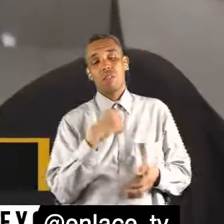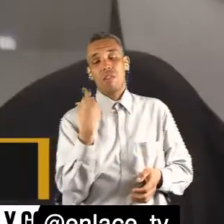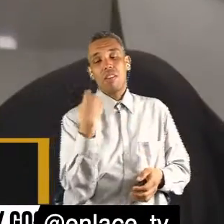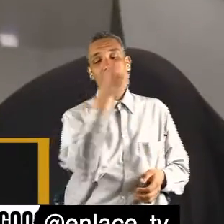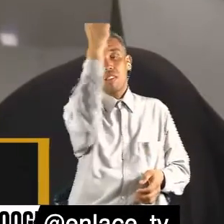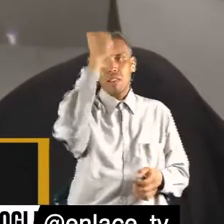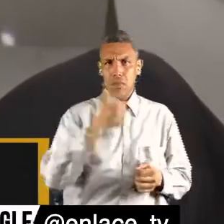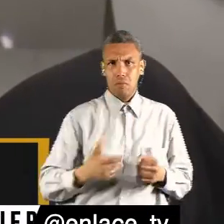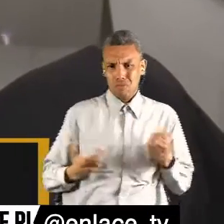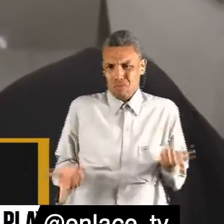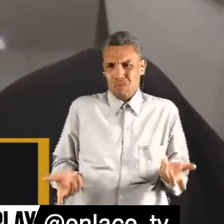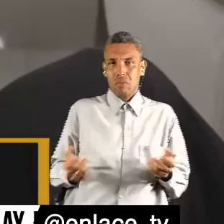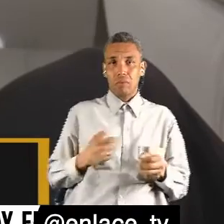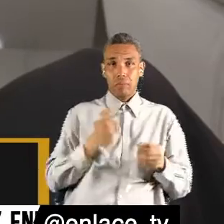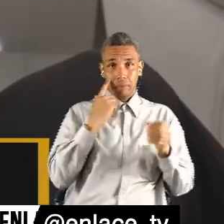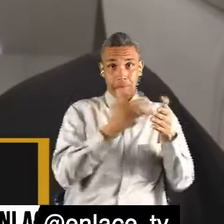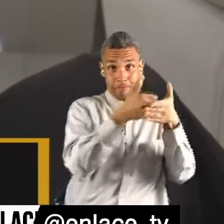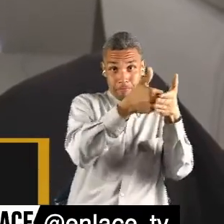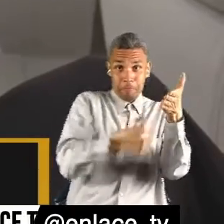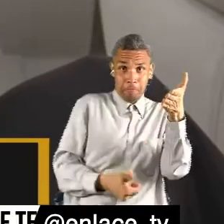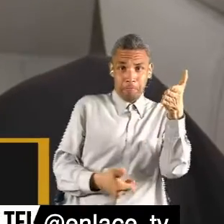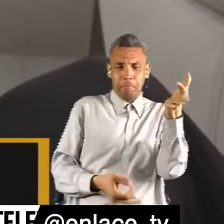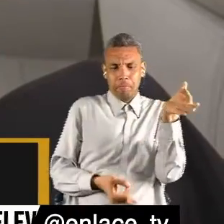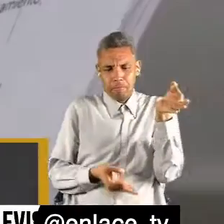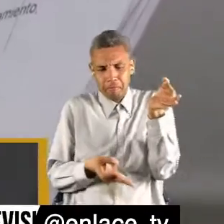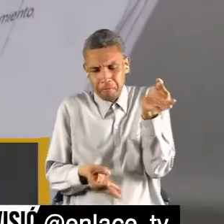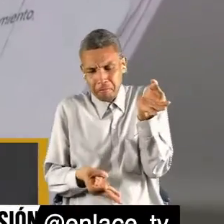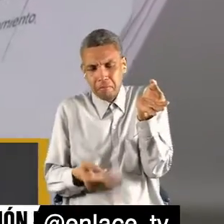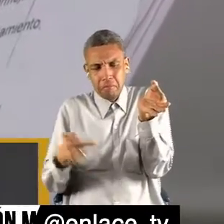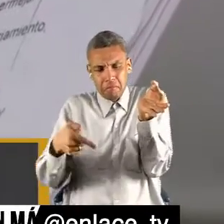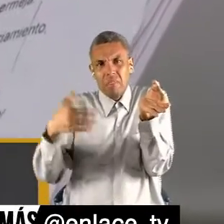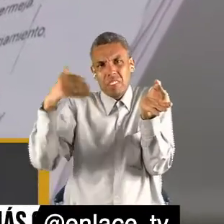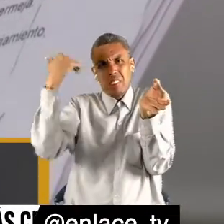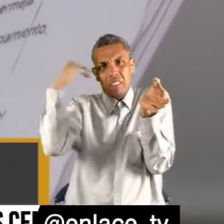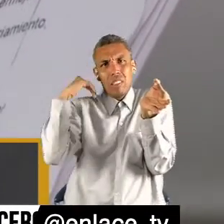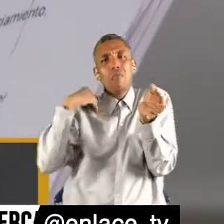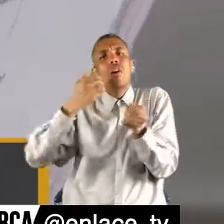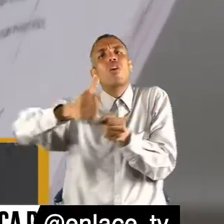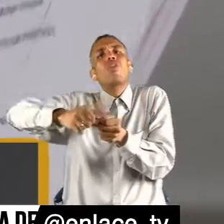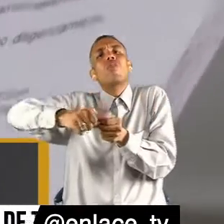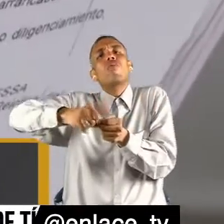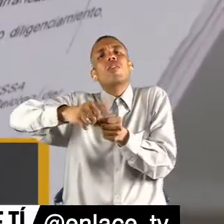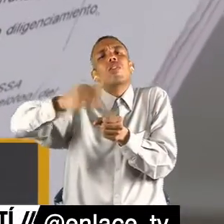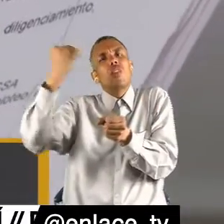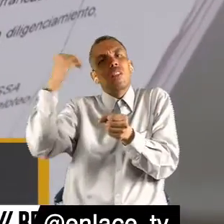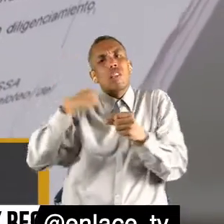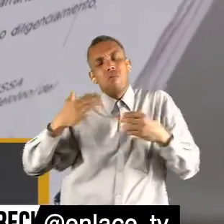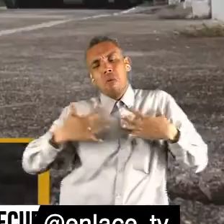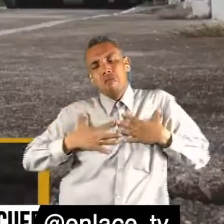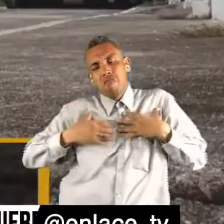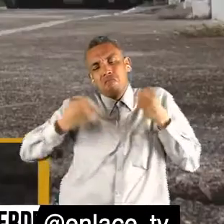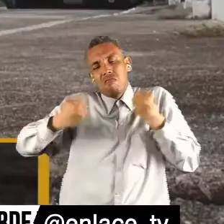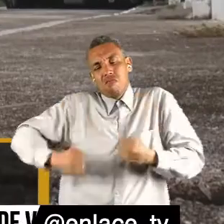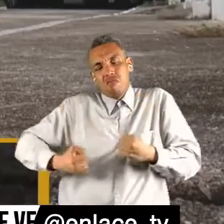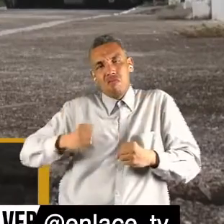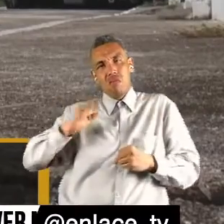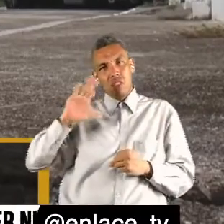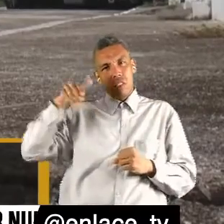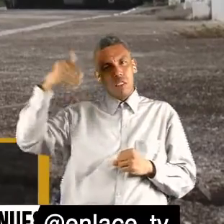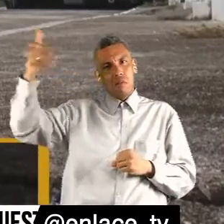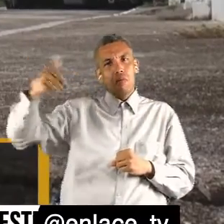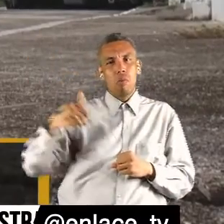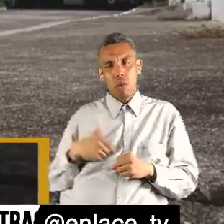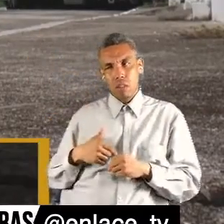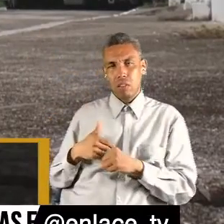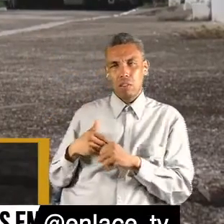de que los terrenos donde se levantó eran de propiedad de Ecopetrol y cómo la compañía se los cedió a la Electrificadora de Santander sin haber terceros